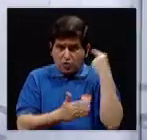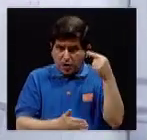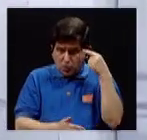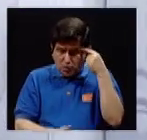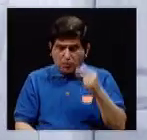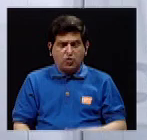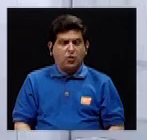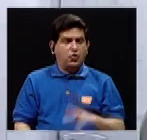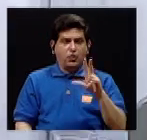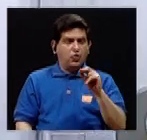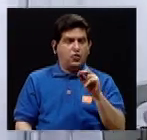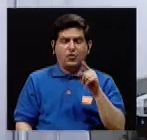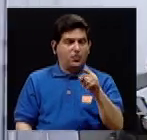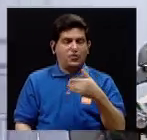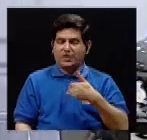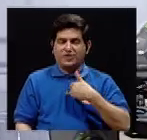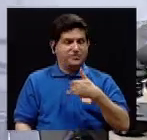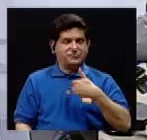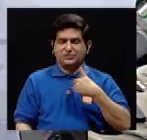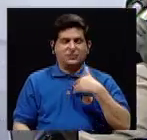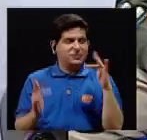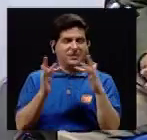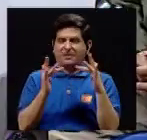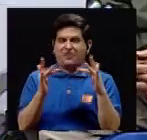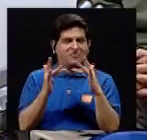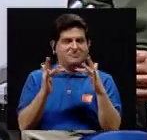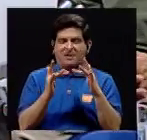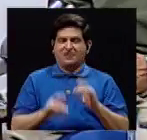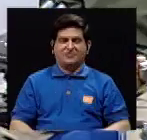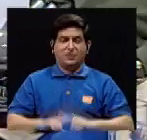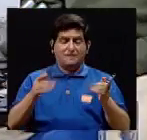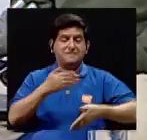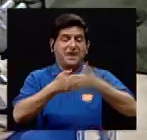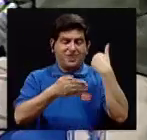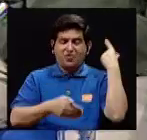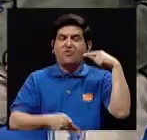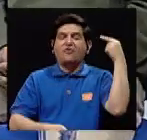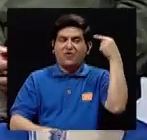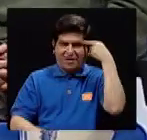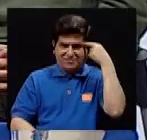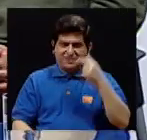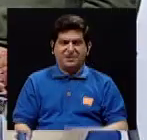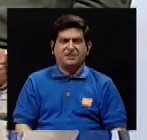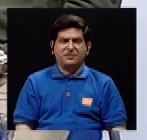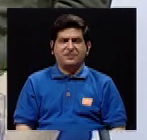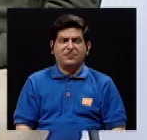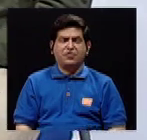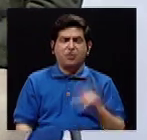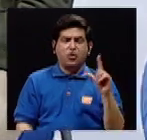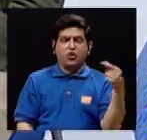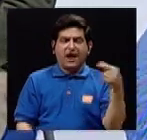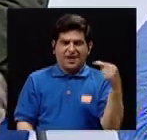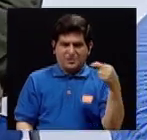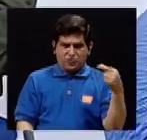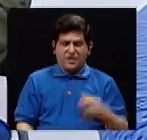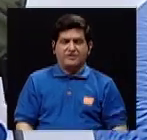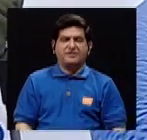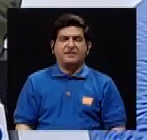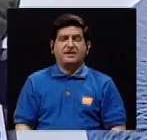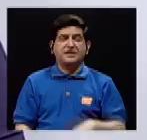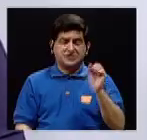administración no con la nueva administración Todavía no he tenido contacto pero con la antigua administración con el gobierno de Leonardo